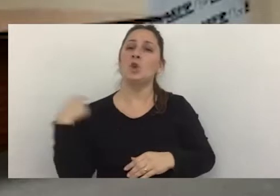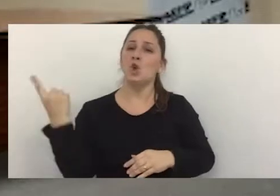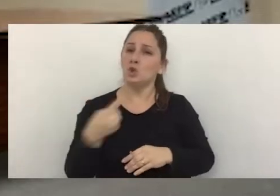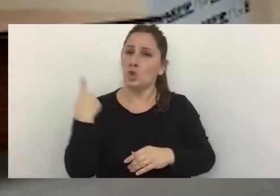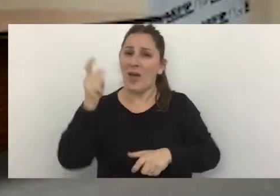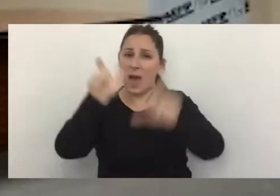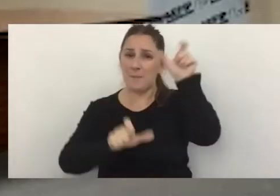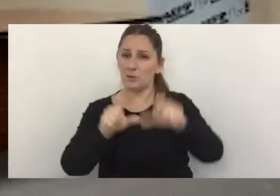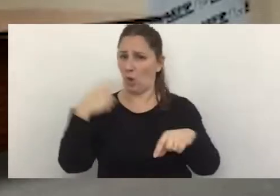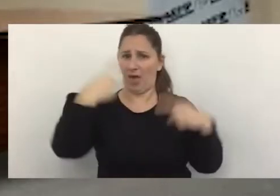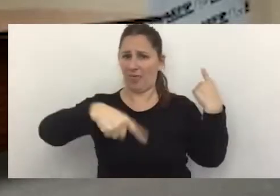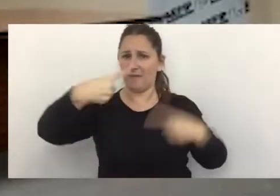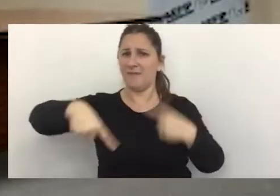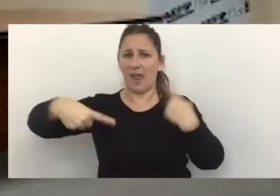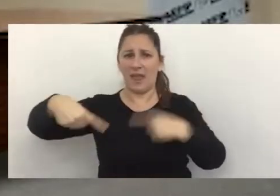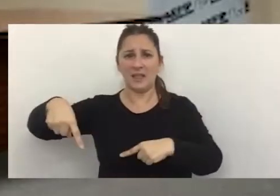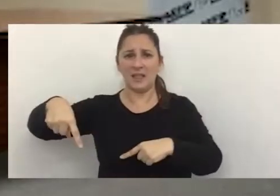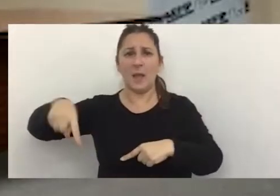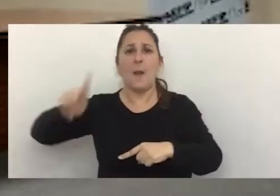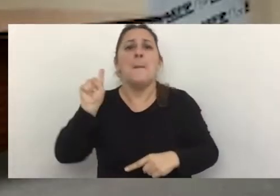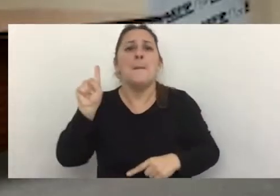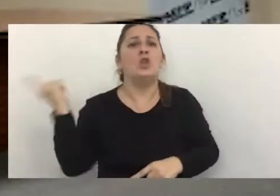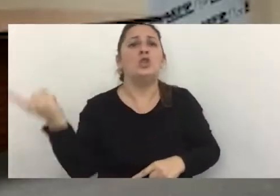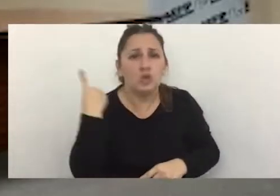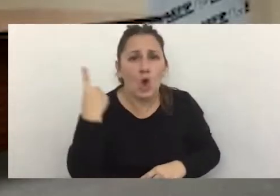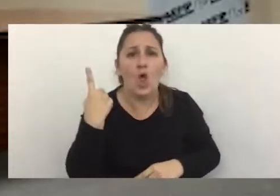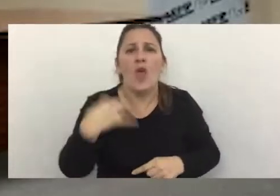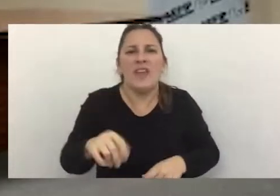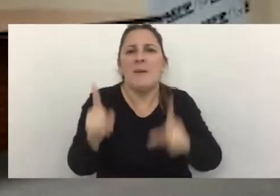diferentes, pero todos merecemos igual trato digno.